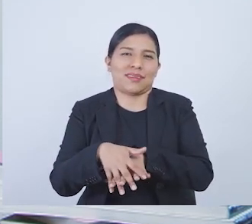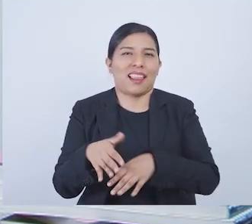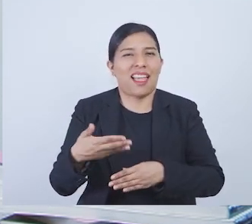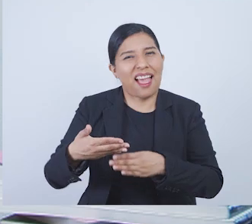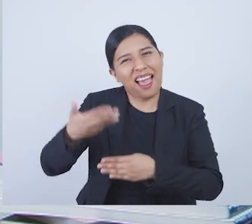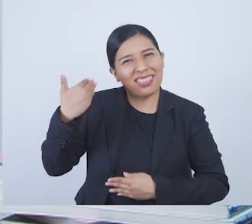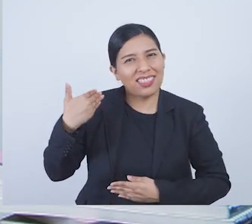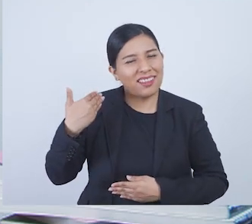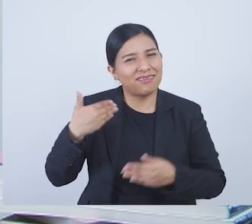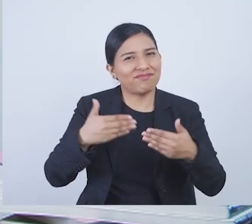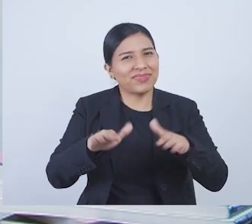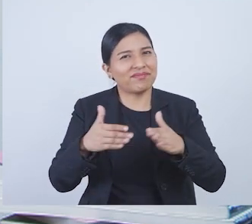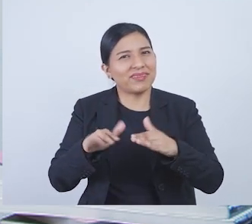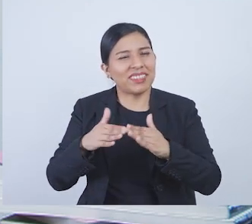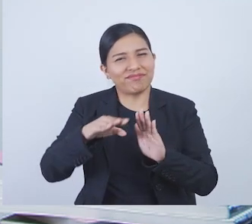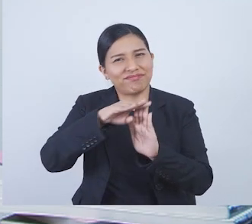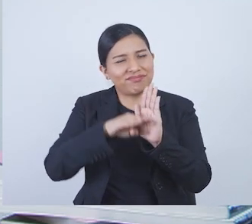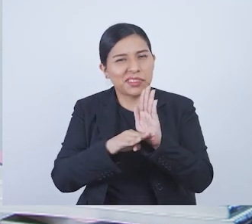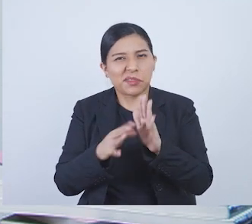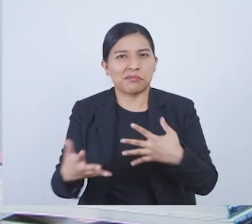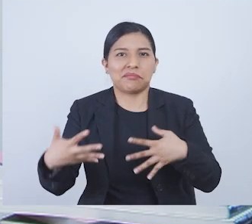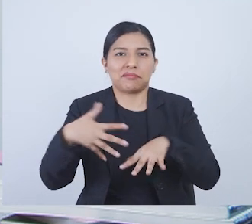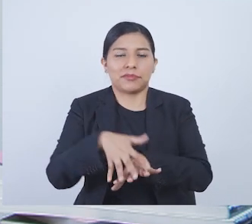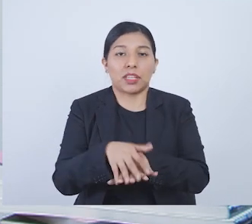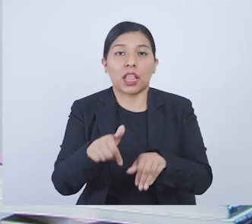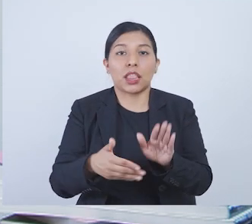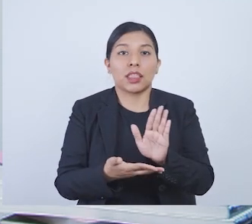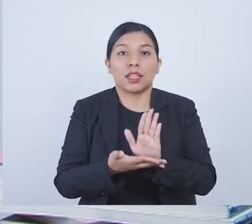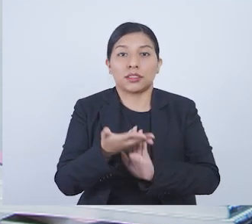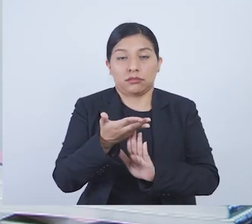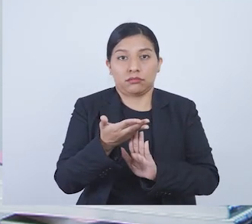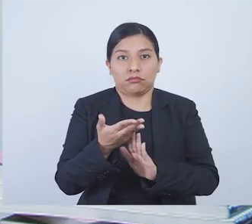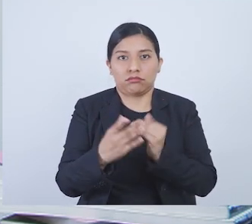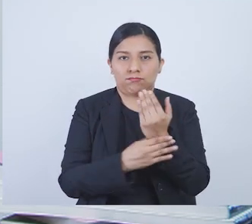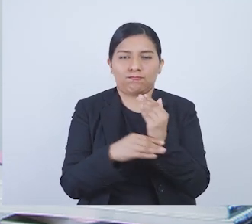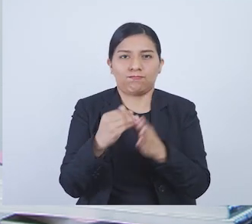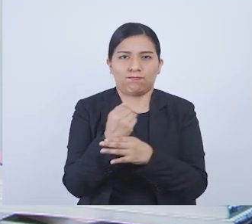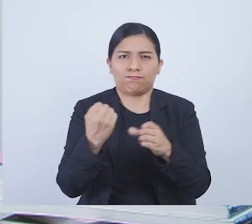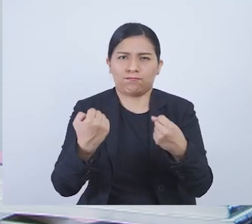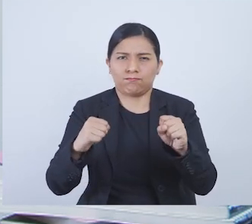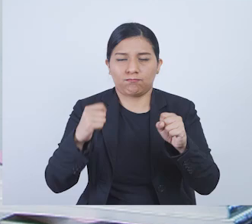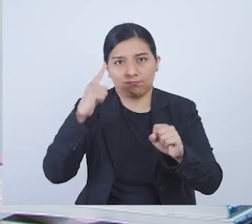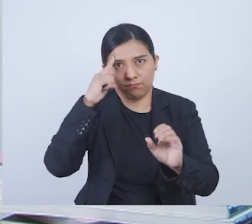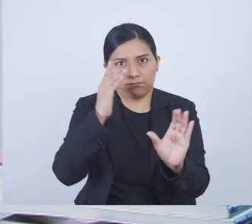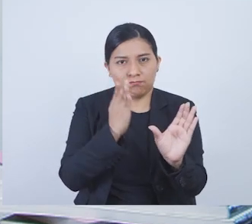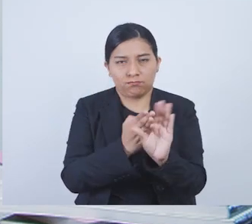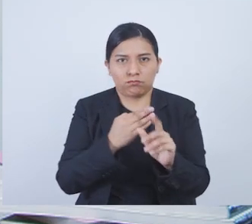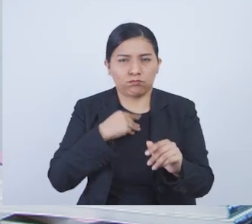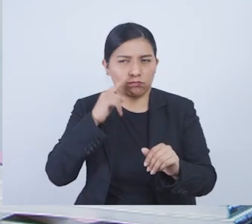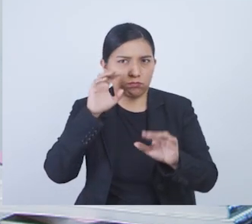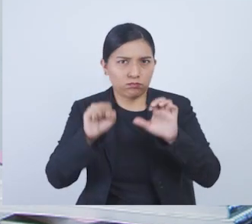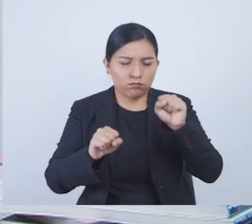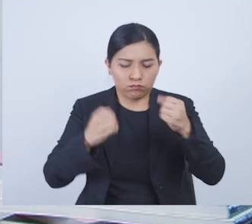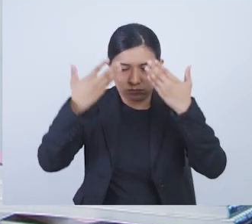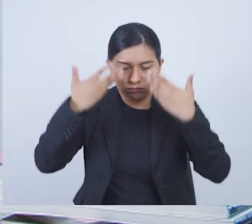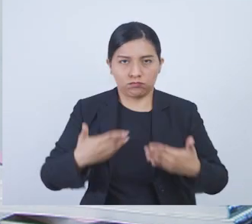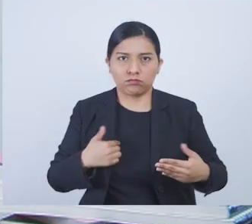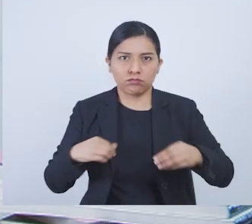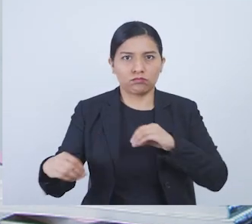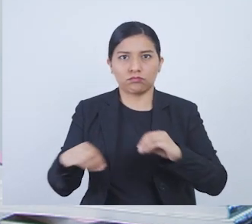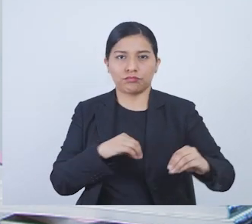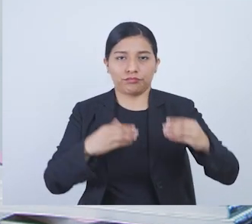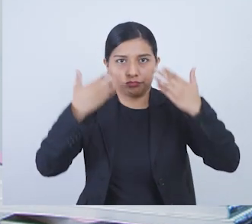previos. Aquí la idea es desarrollar la psicomotricidad, la parte perceptivo-motriz,